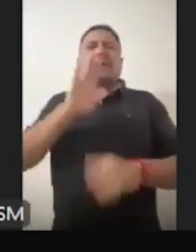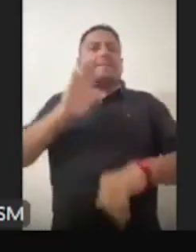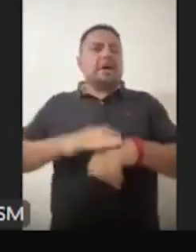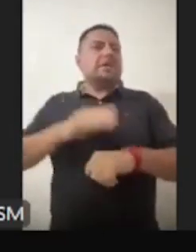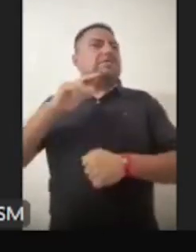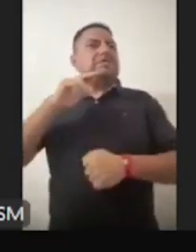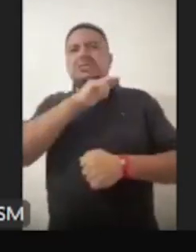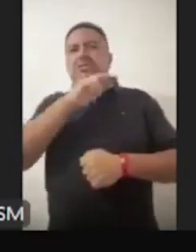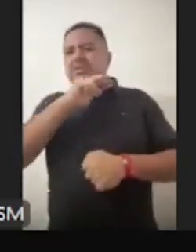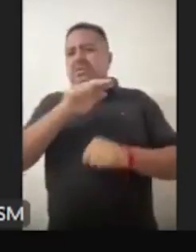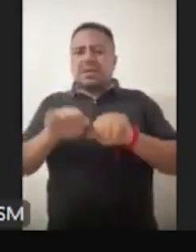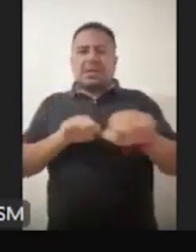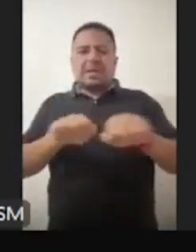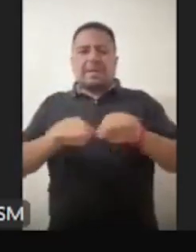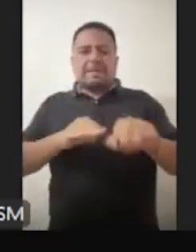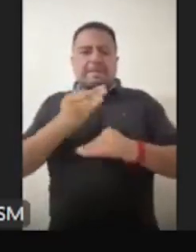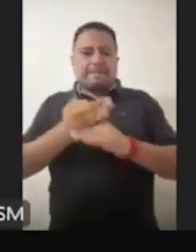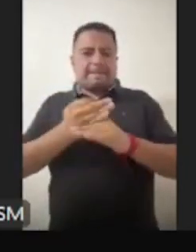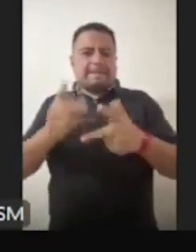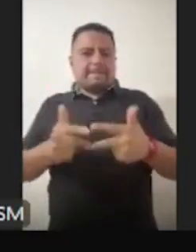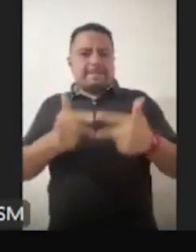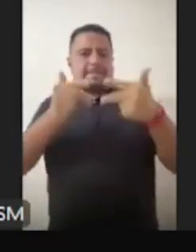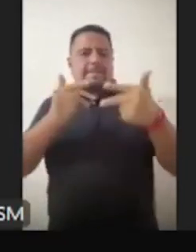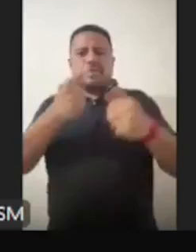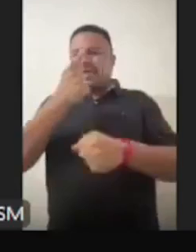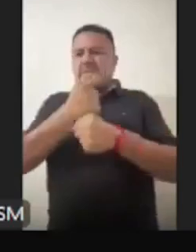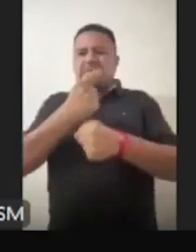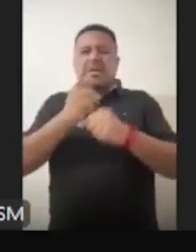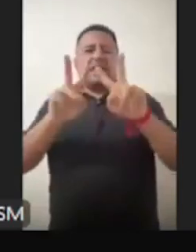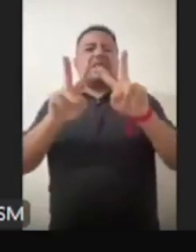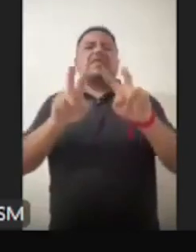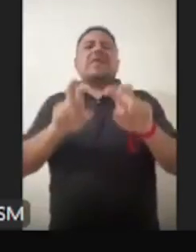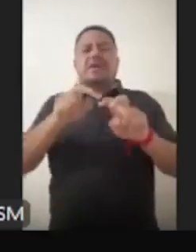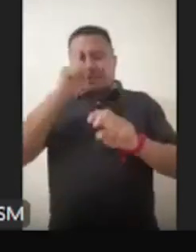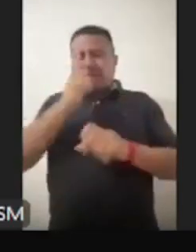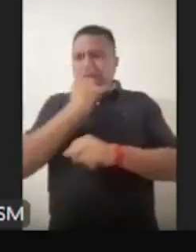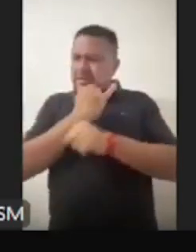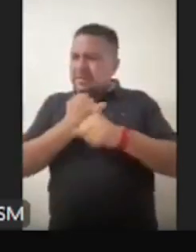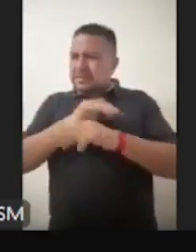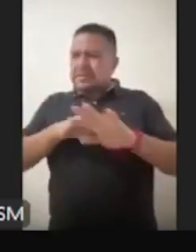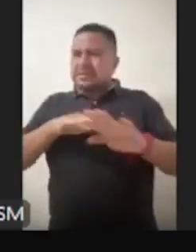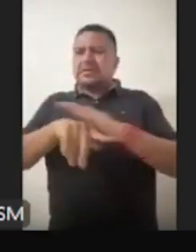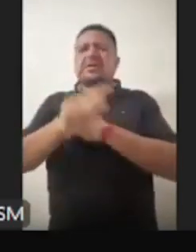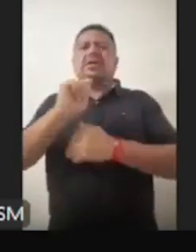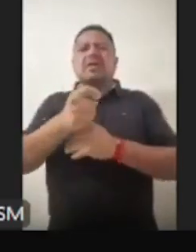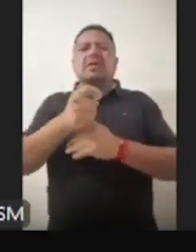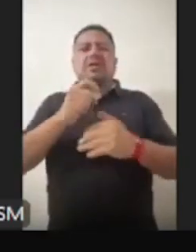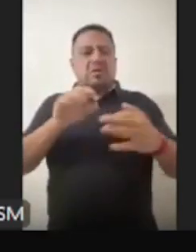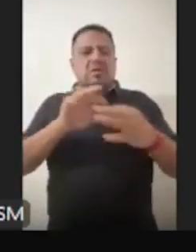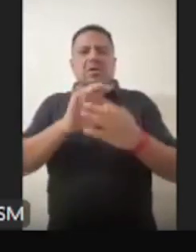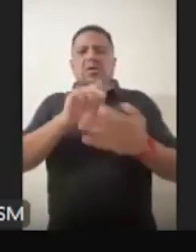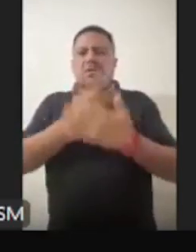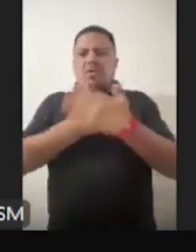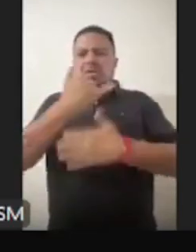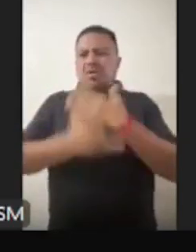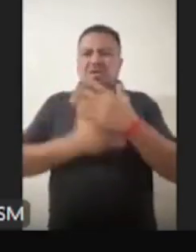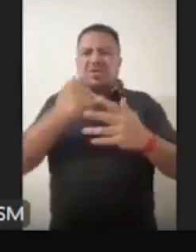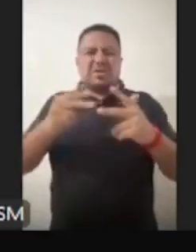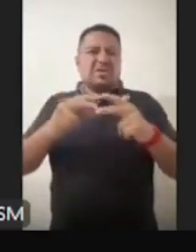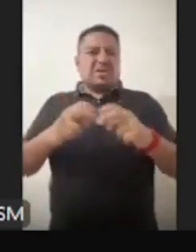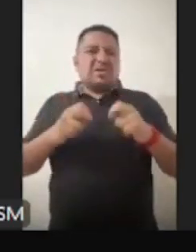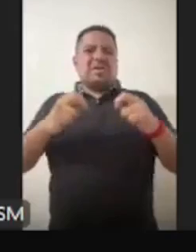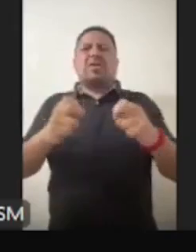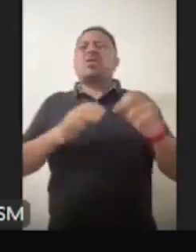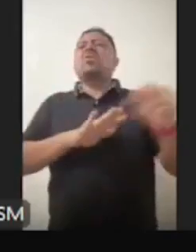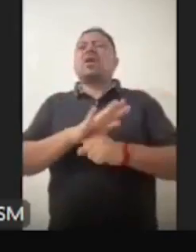los trabajos de esta sesión. El primer asunto listado para analizar y resolver corresponde al proyecto de acuerdo plenario relativo